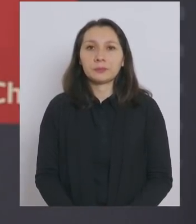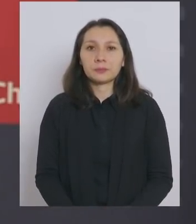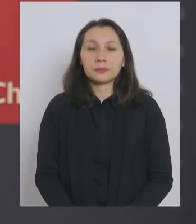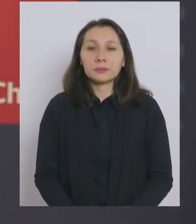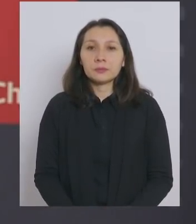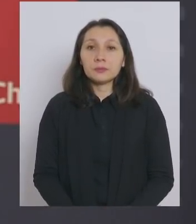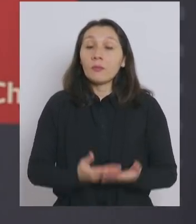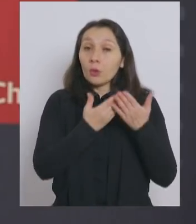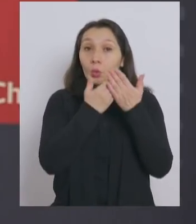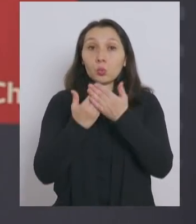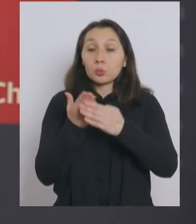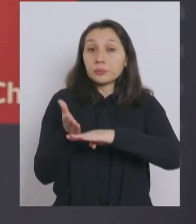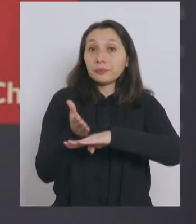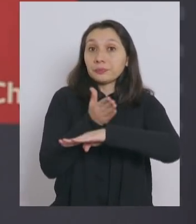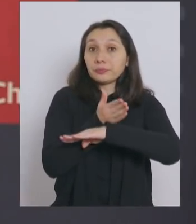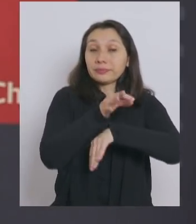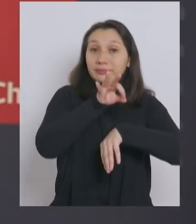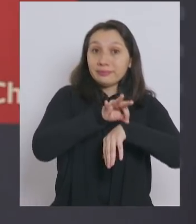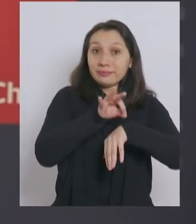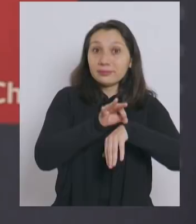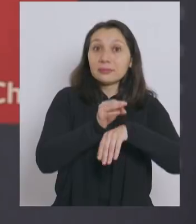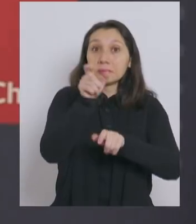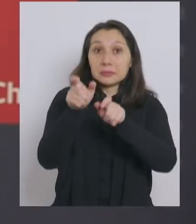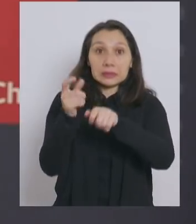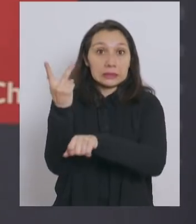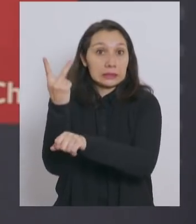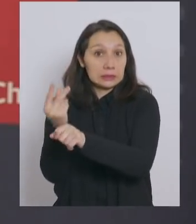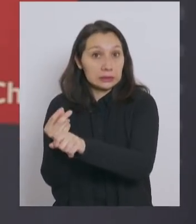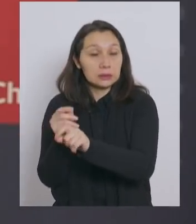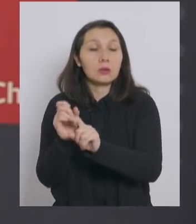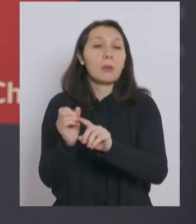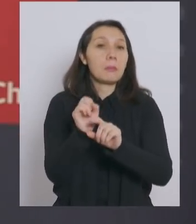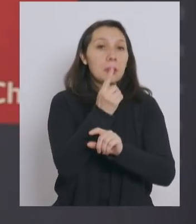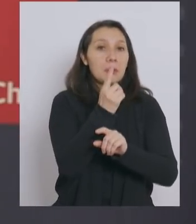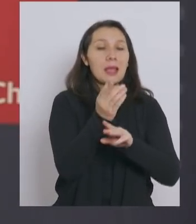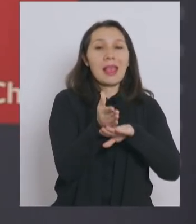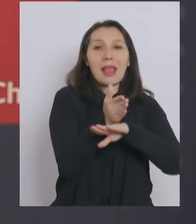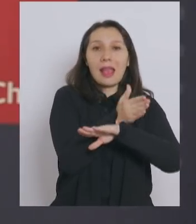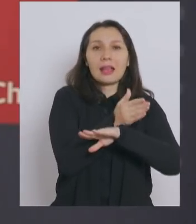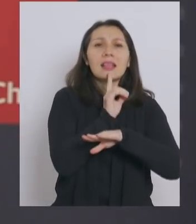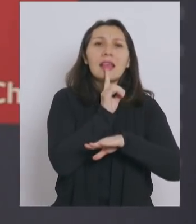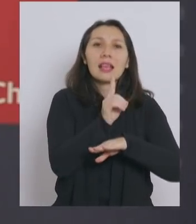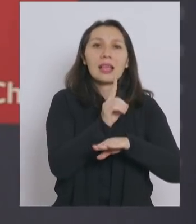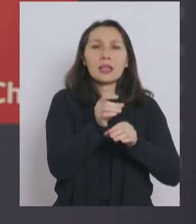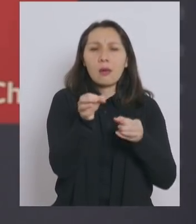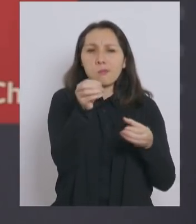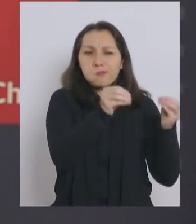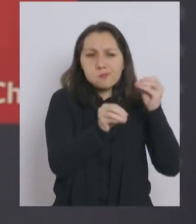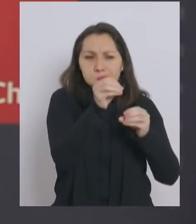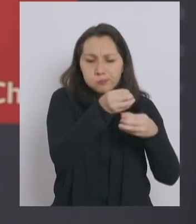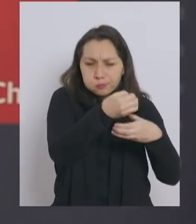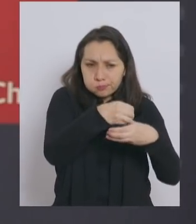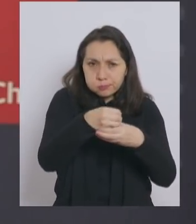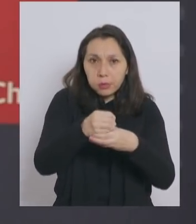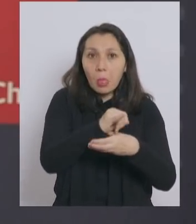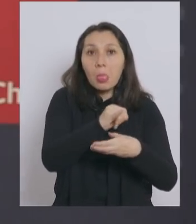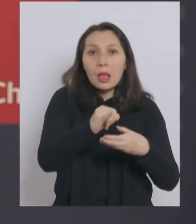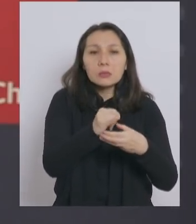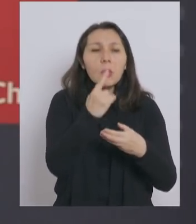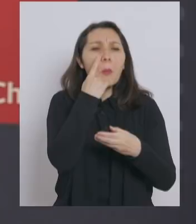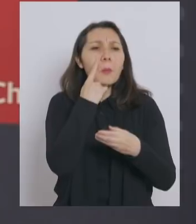Dentro de los estudios preclínicos que también mencionaba Patricia, estos estudios que se realizan en células y después pasan a